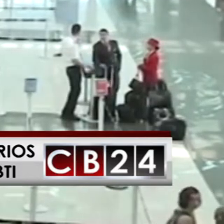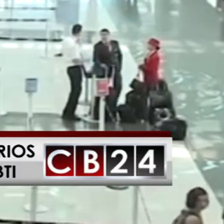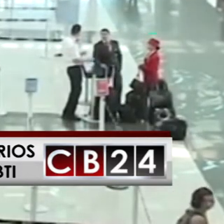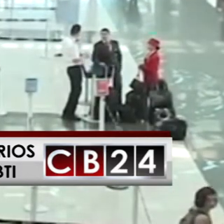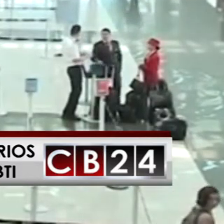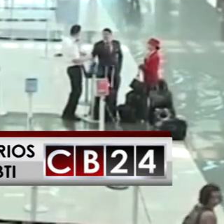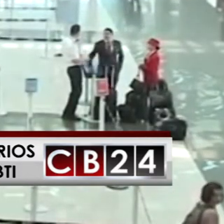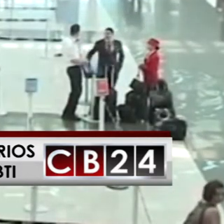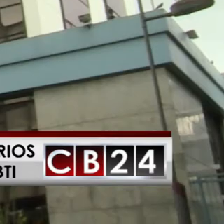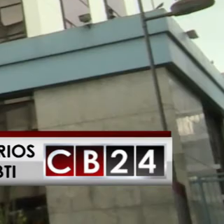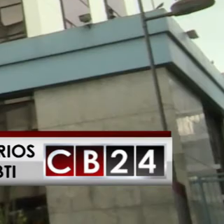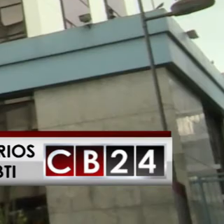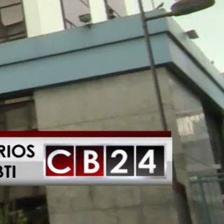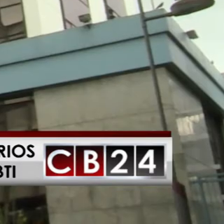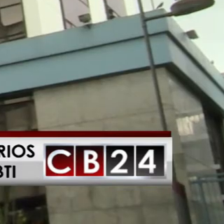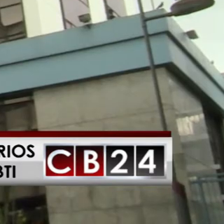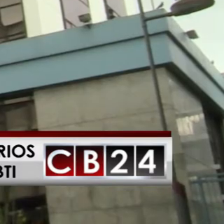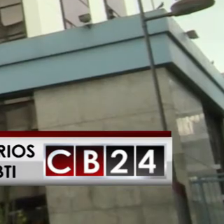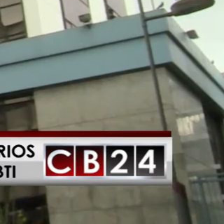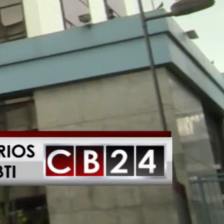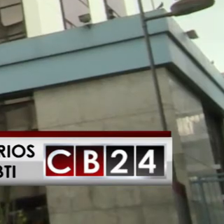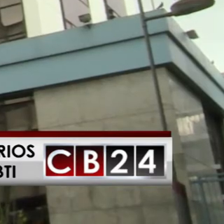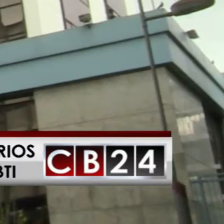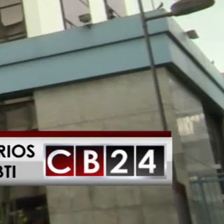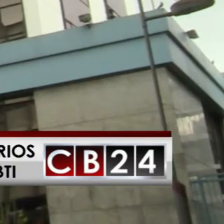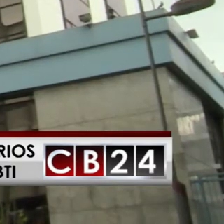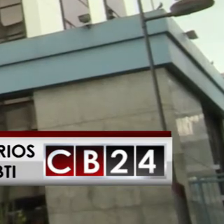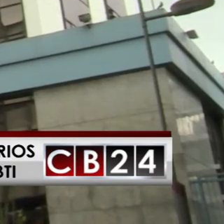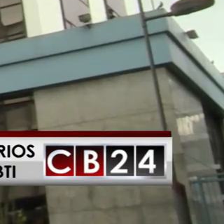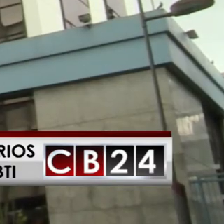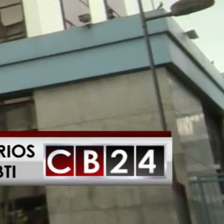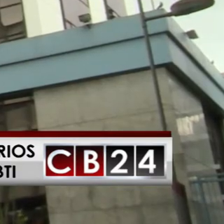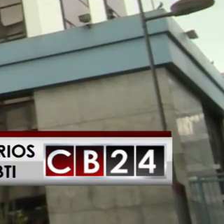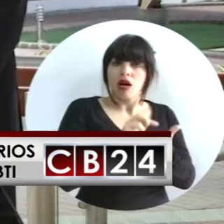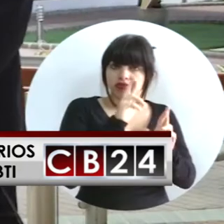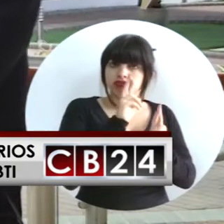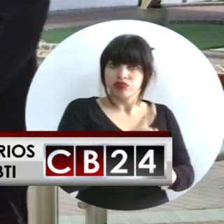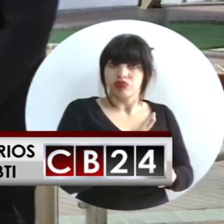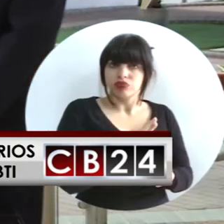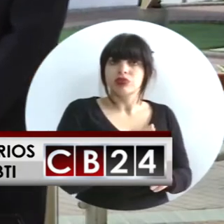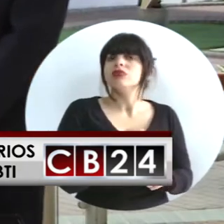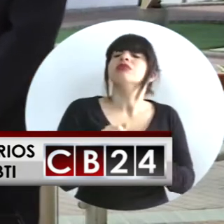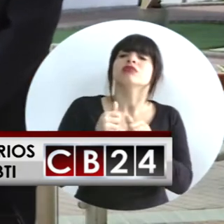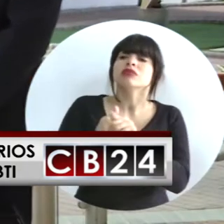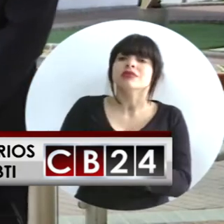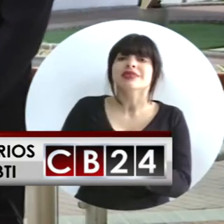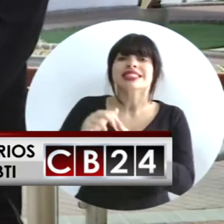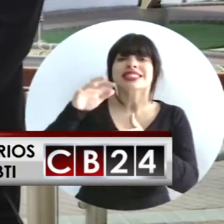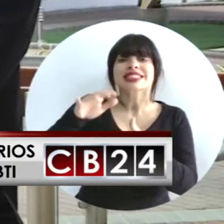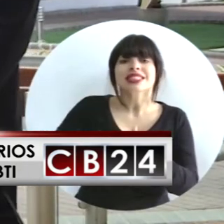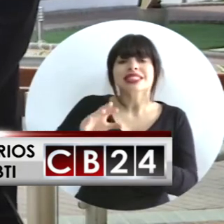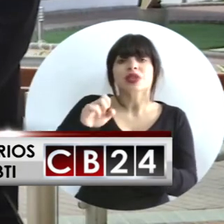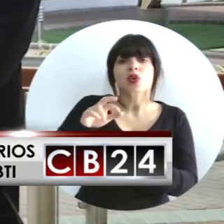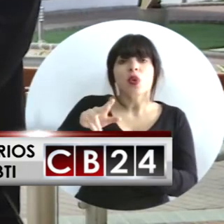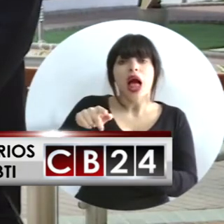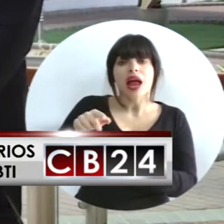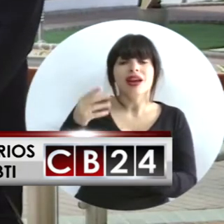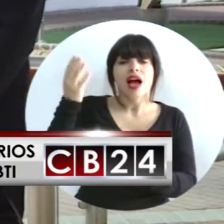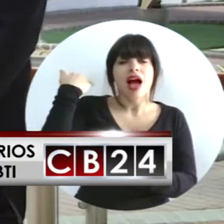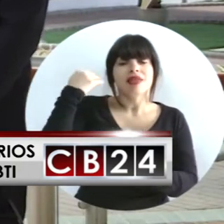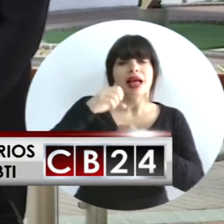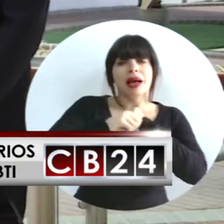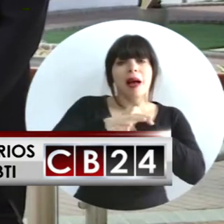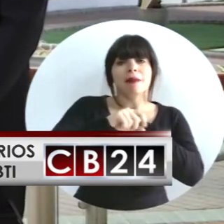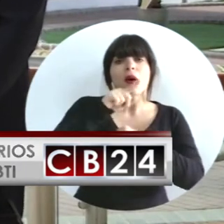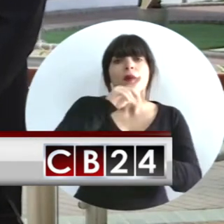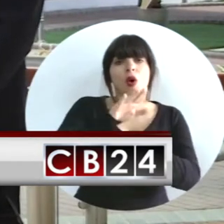para propiciar el respeto y la no discriminación a la población LGBTI. Y en relación con la circular, como usted bien decía, uno de los compromisos